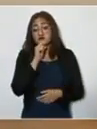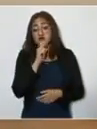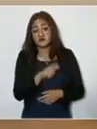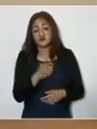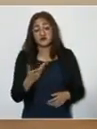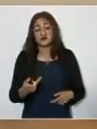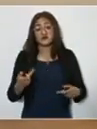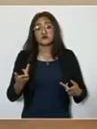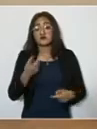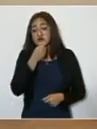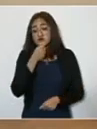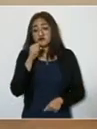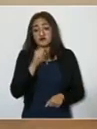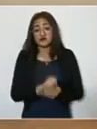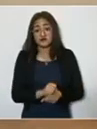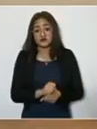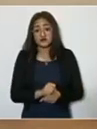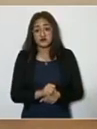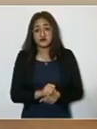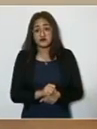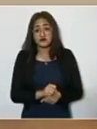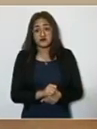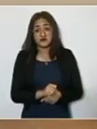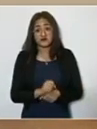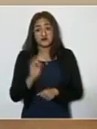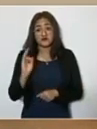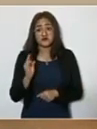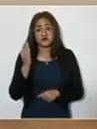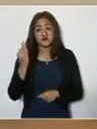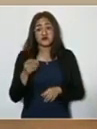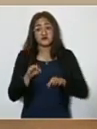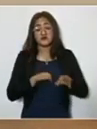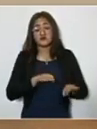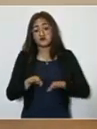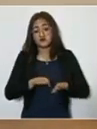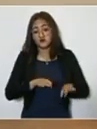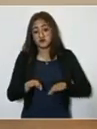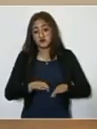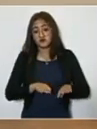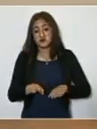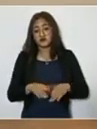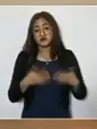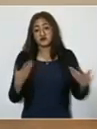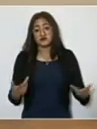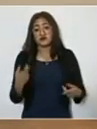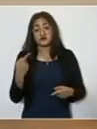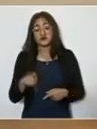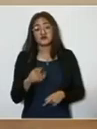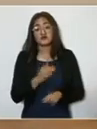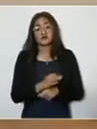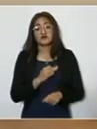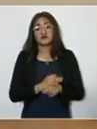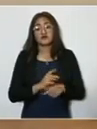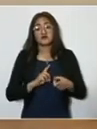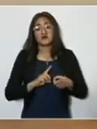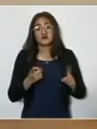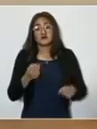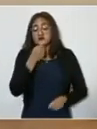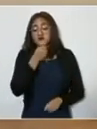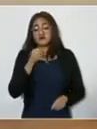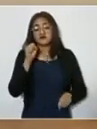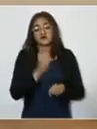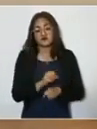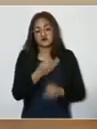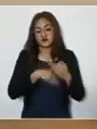a la secretaria Federal del trabajo por el papel que desarrolló la